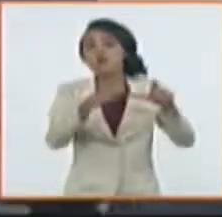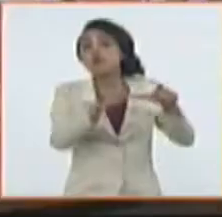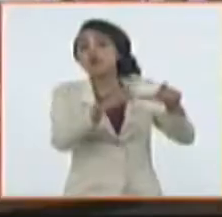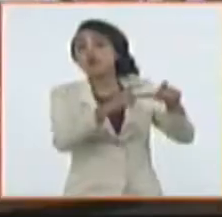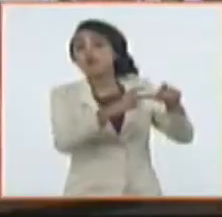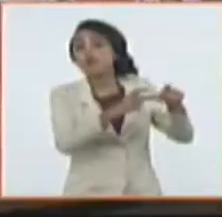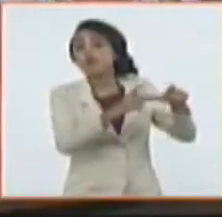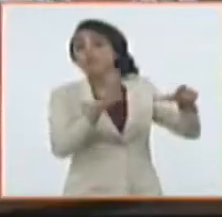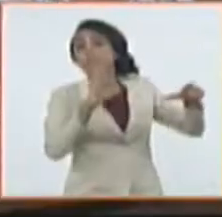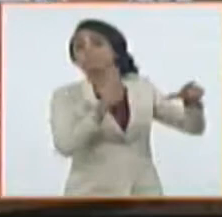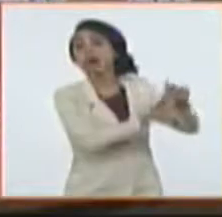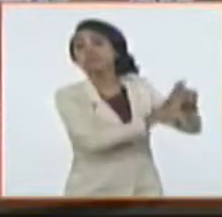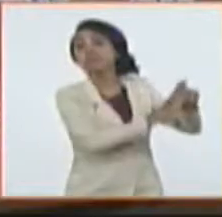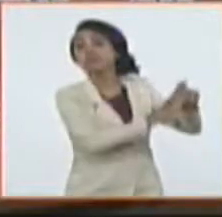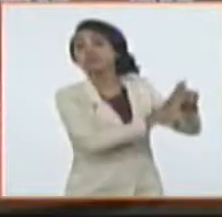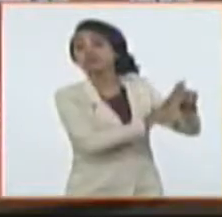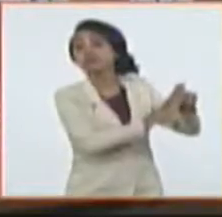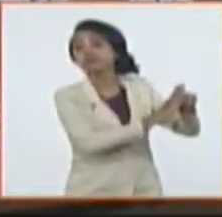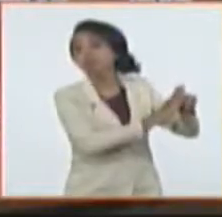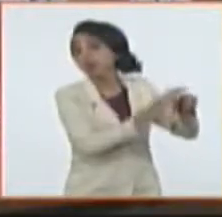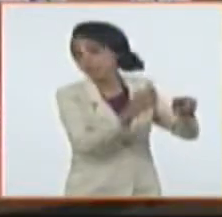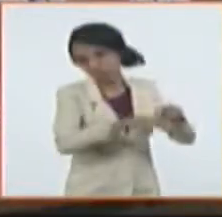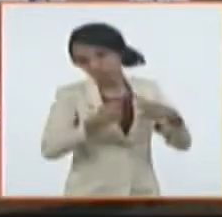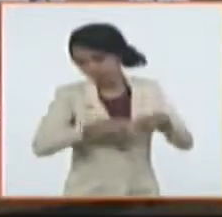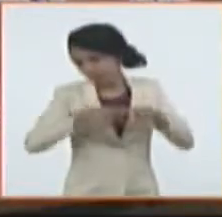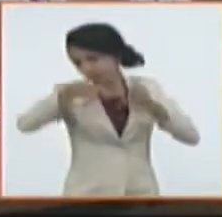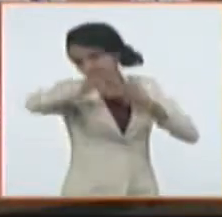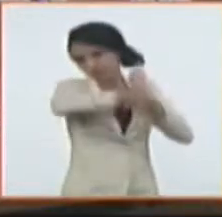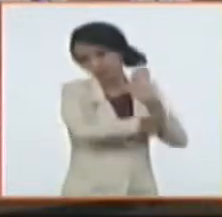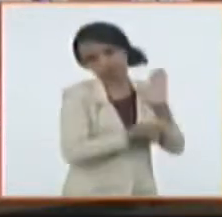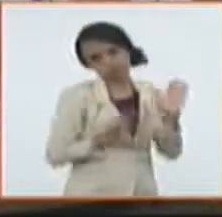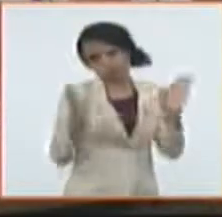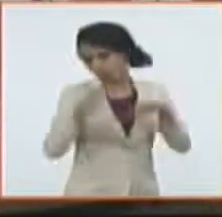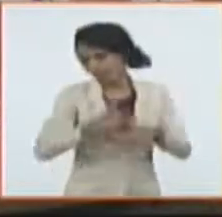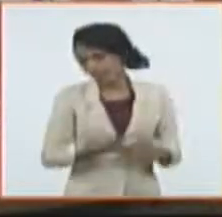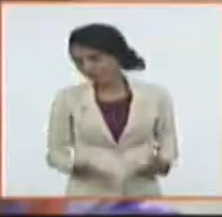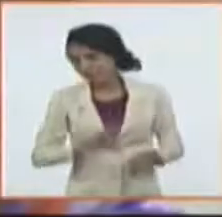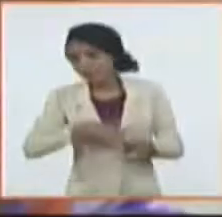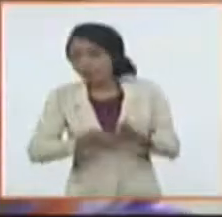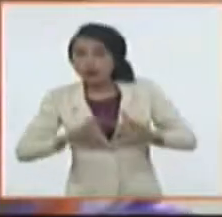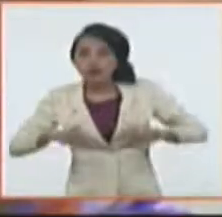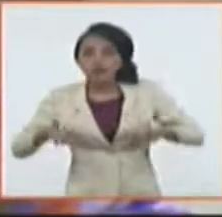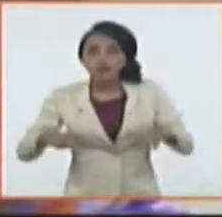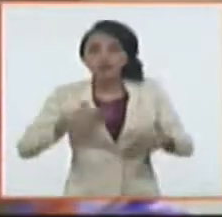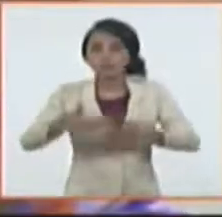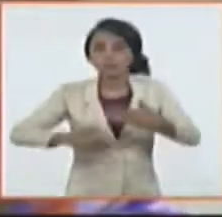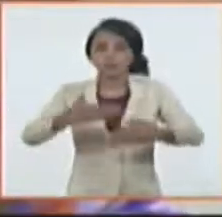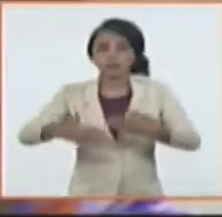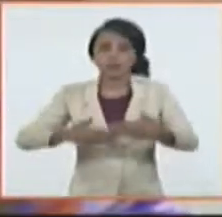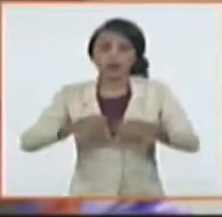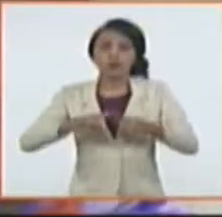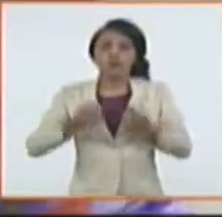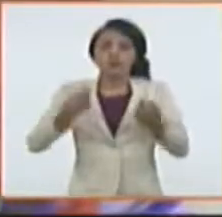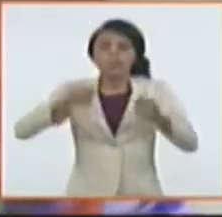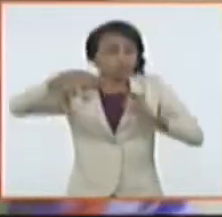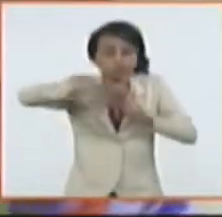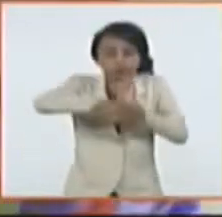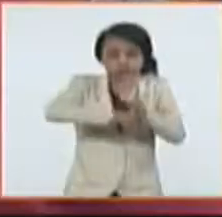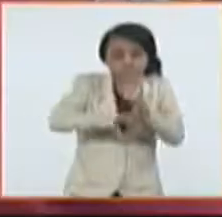problemas. Entonces, a partir del estudio, del diagnóstico, de profundizar en las causas, entonces evaluamos y proponemos soluciones.